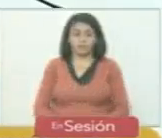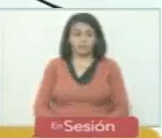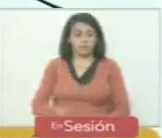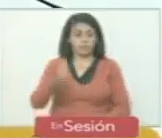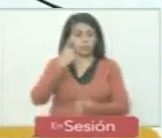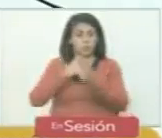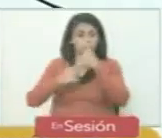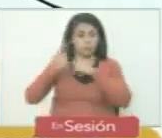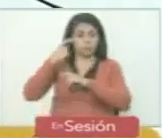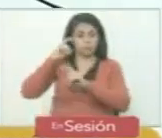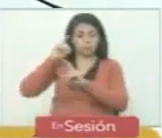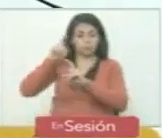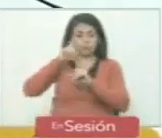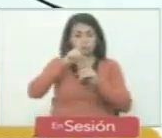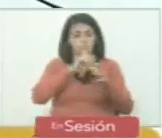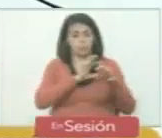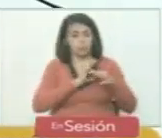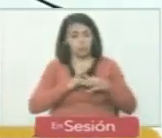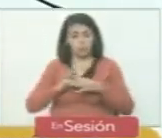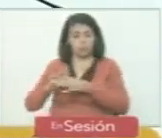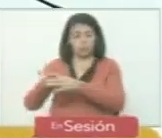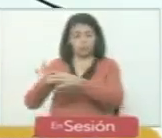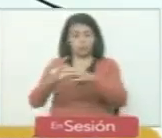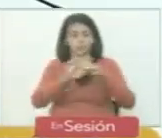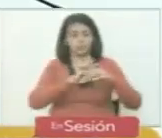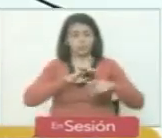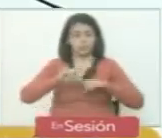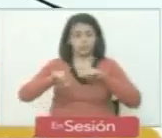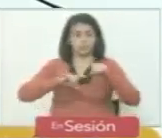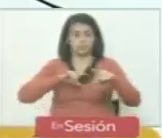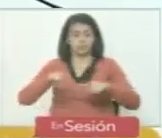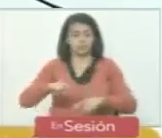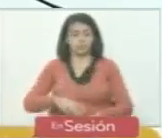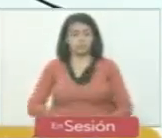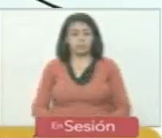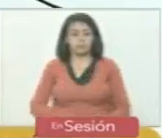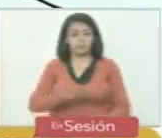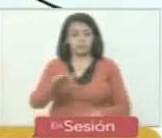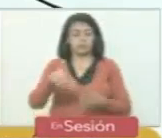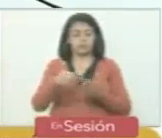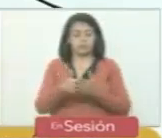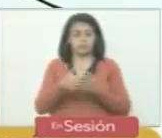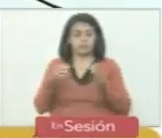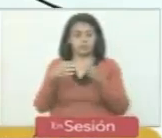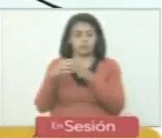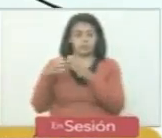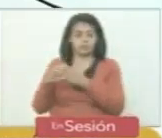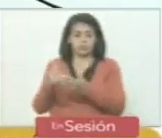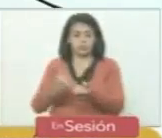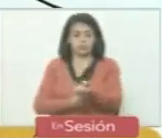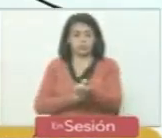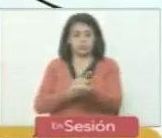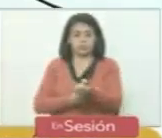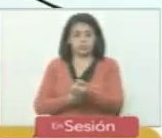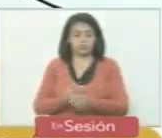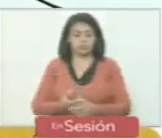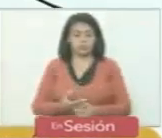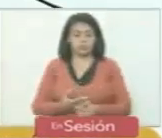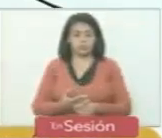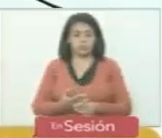doctrina, unidad de mando con todos los componentes hermanos, y